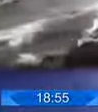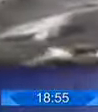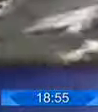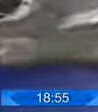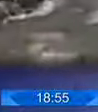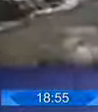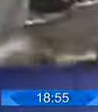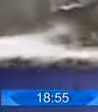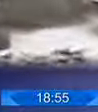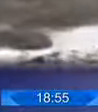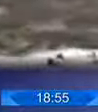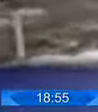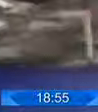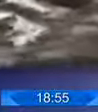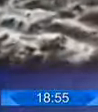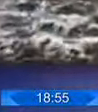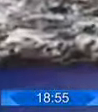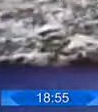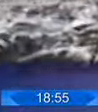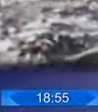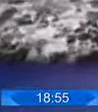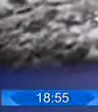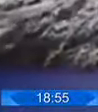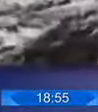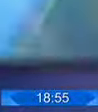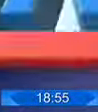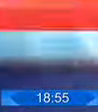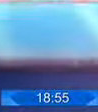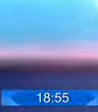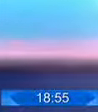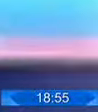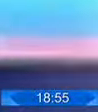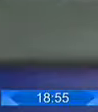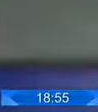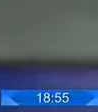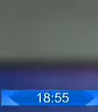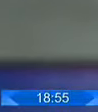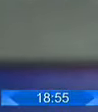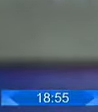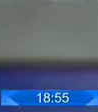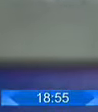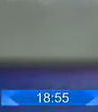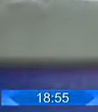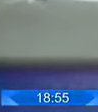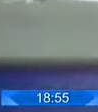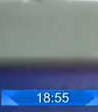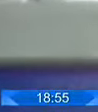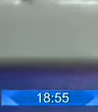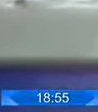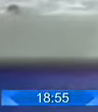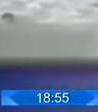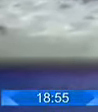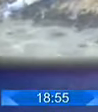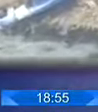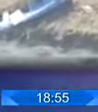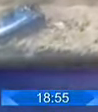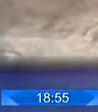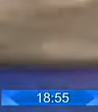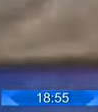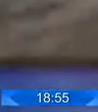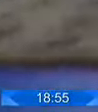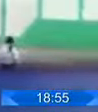Estragos en las provincias de la sierra por bajas en la temperatura. En lo internacional, accidente de bus en